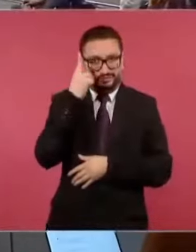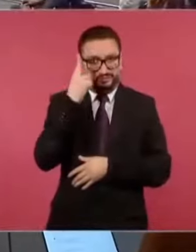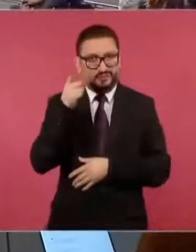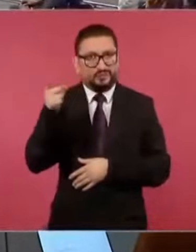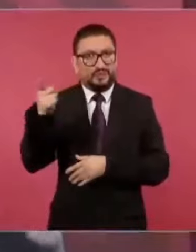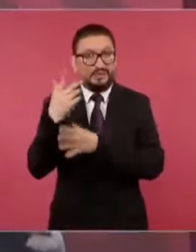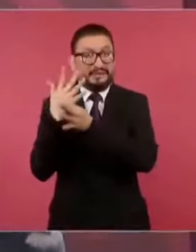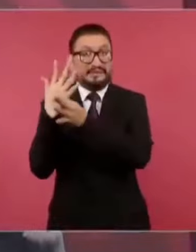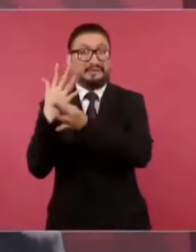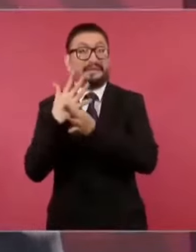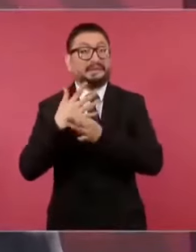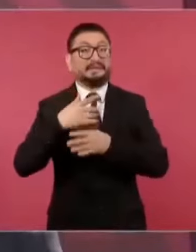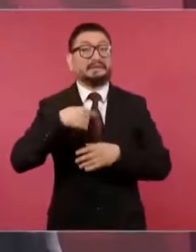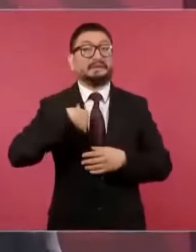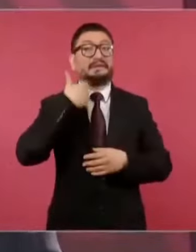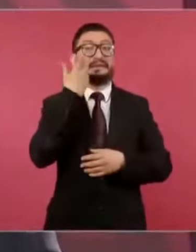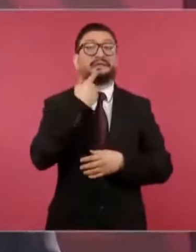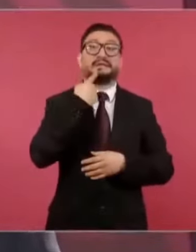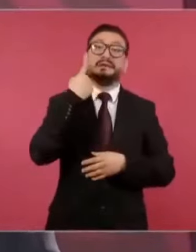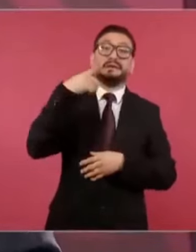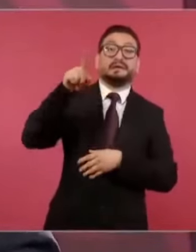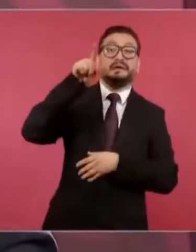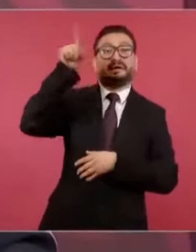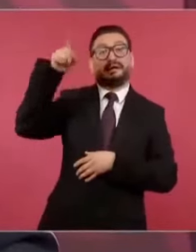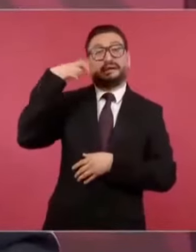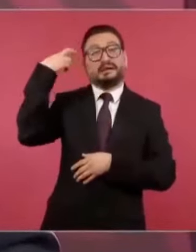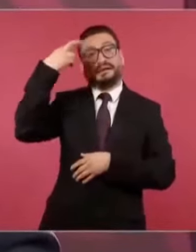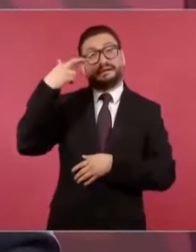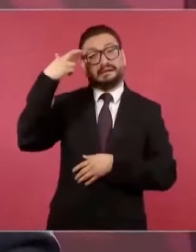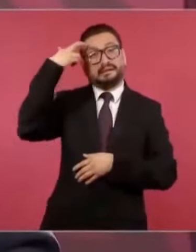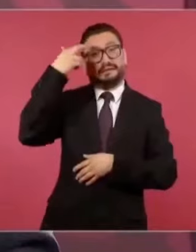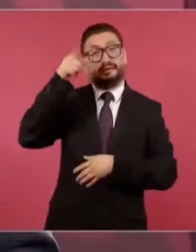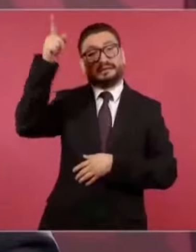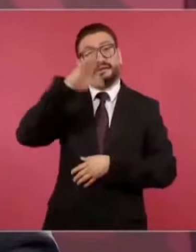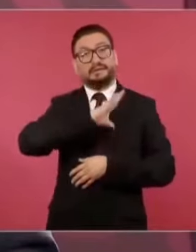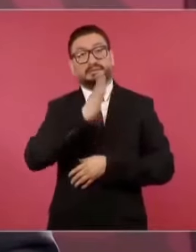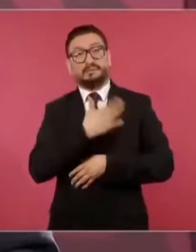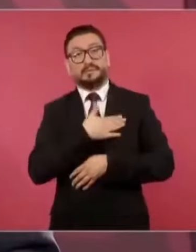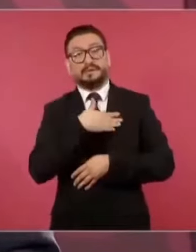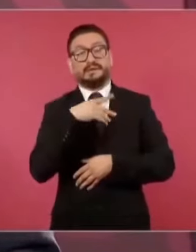dijo que me iba a ir a acusar con el rey de España.